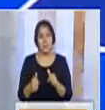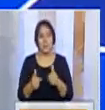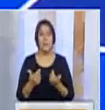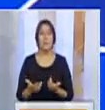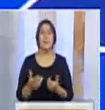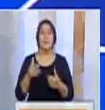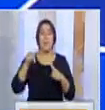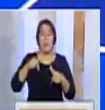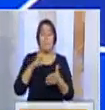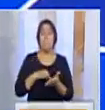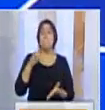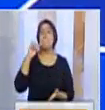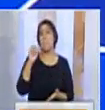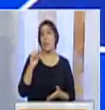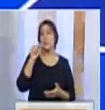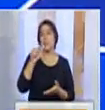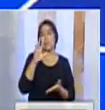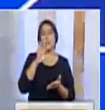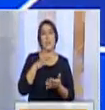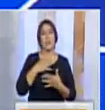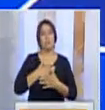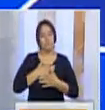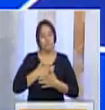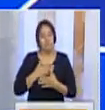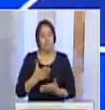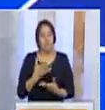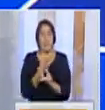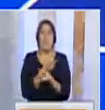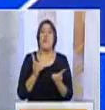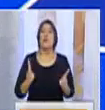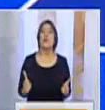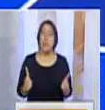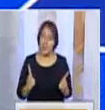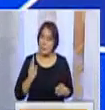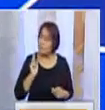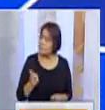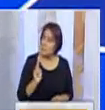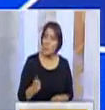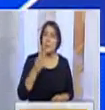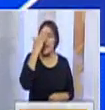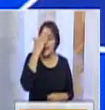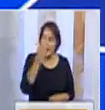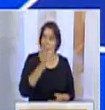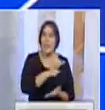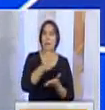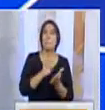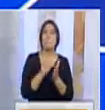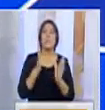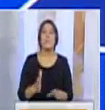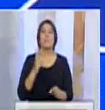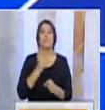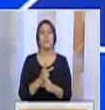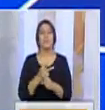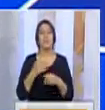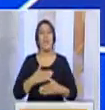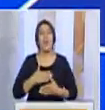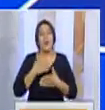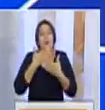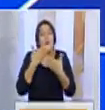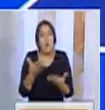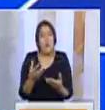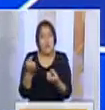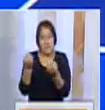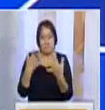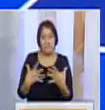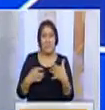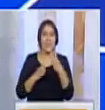un país con ese espíritu democrático que hemos tenido siempre. Y agradecerle al pueblo de Guatemala también por la confianza que han tenido en la institución,